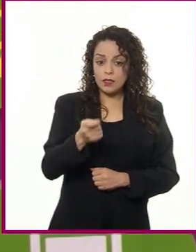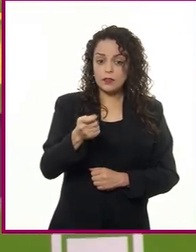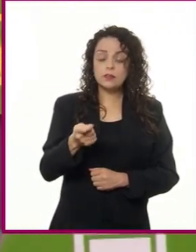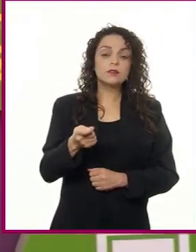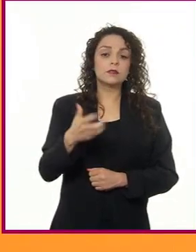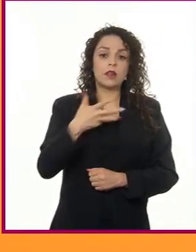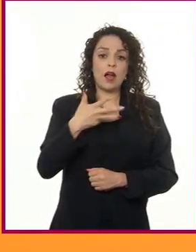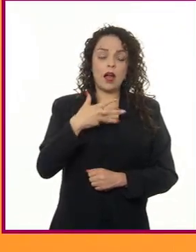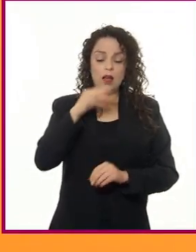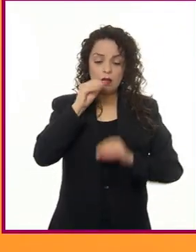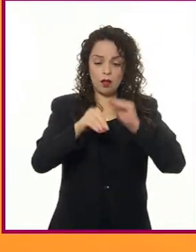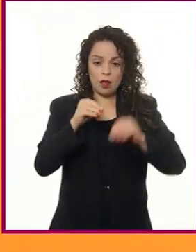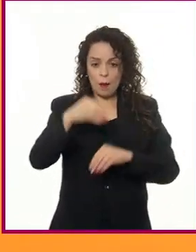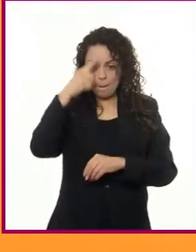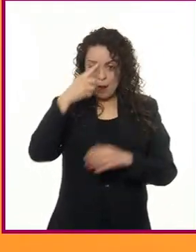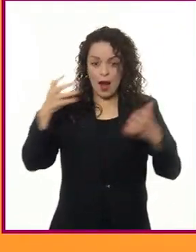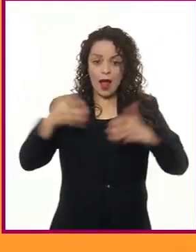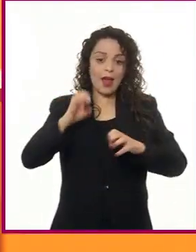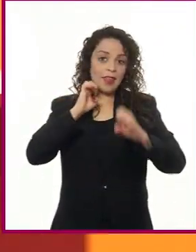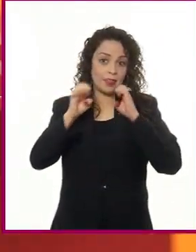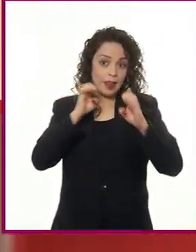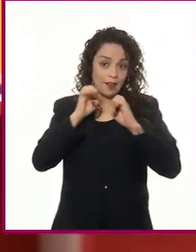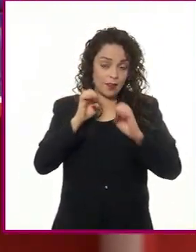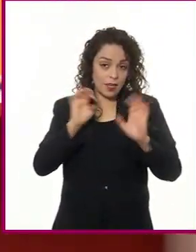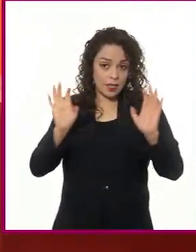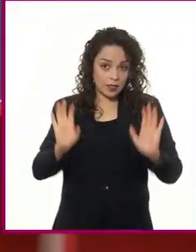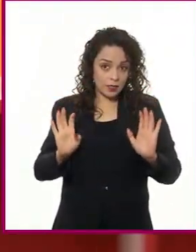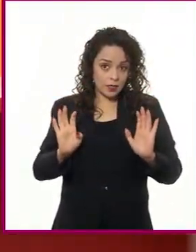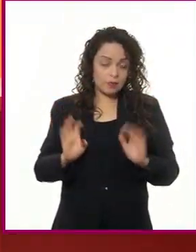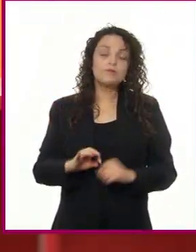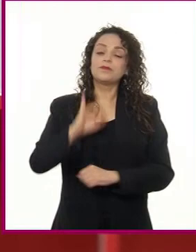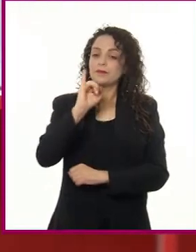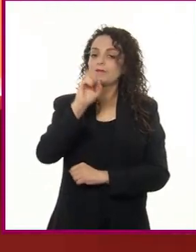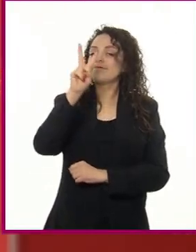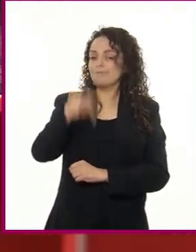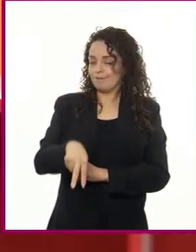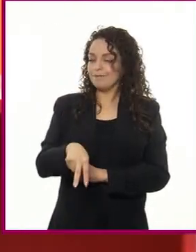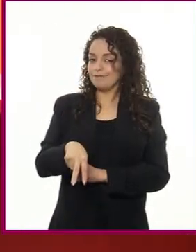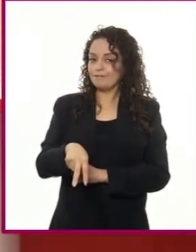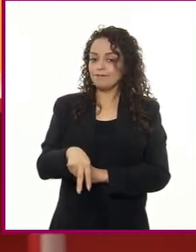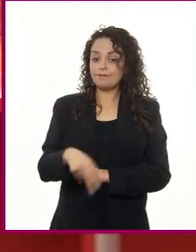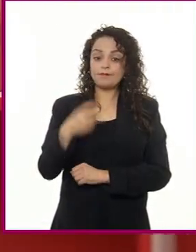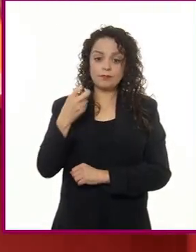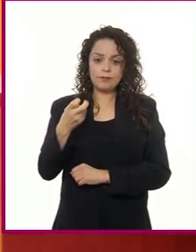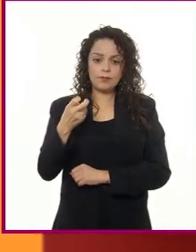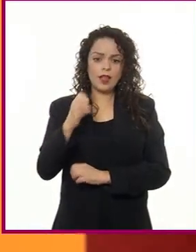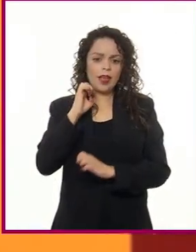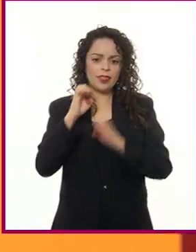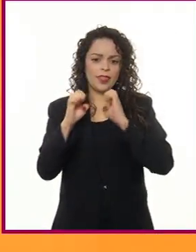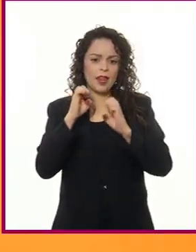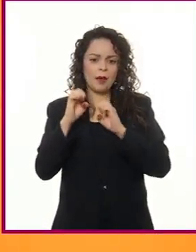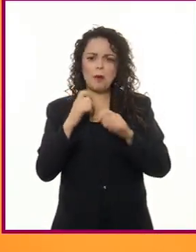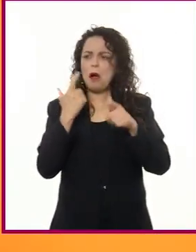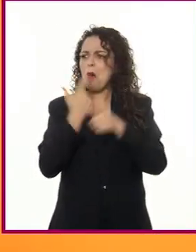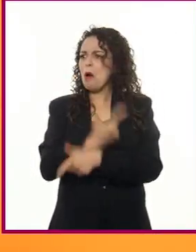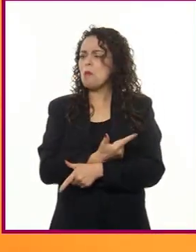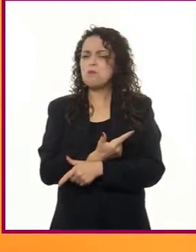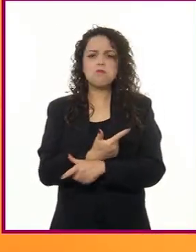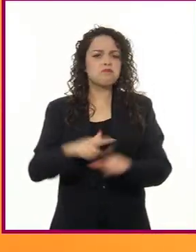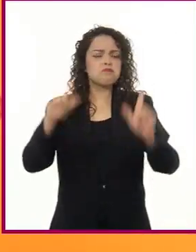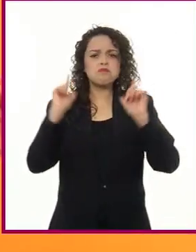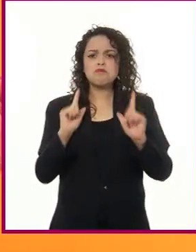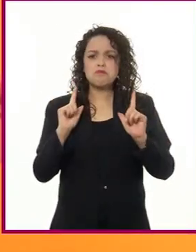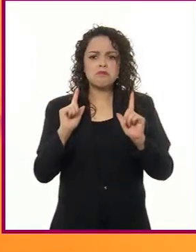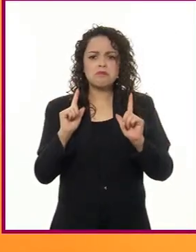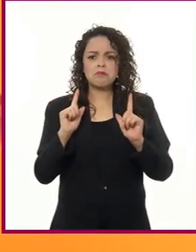entrevista. Ah, eso ni dudarlo. Entonces será una entrevista libre y nuestro